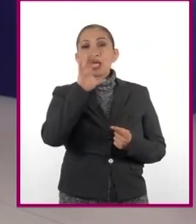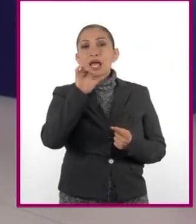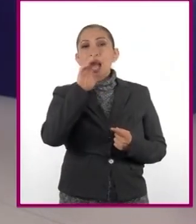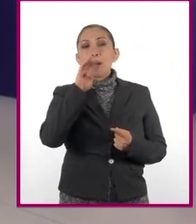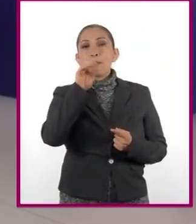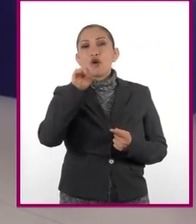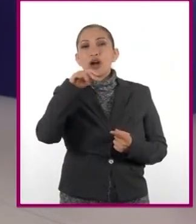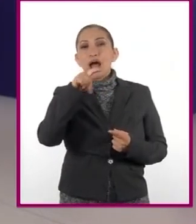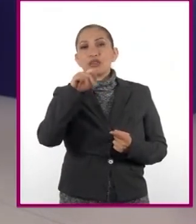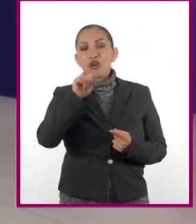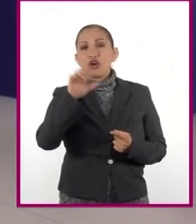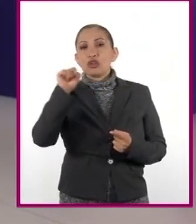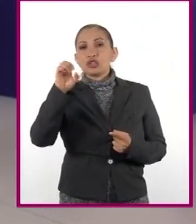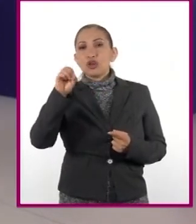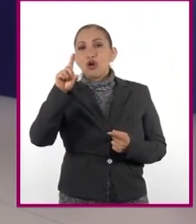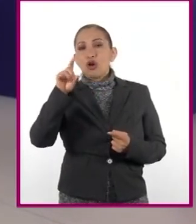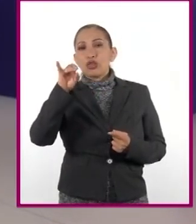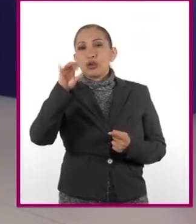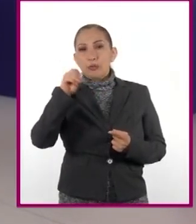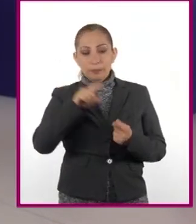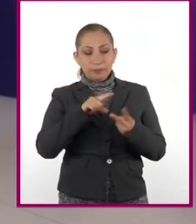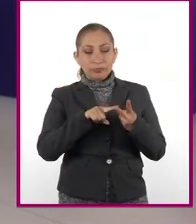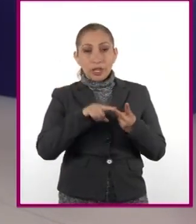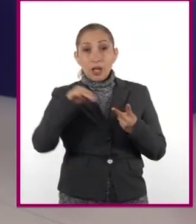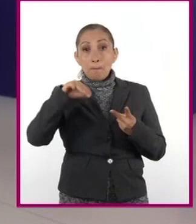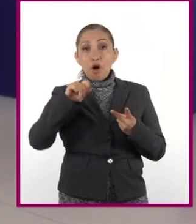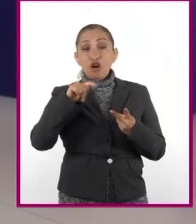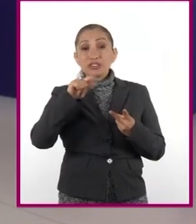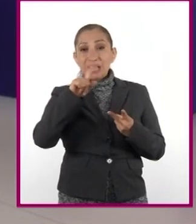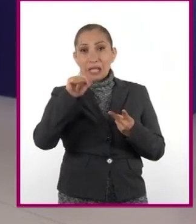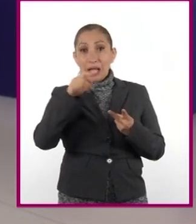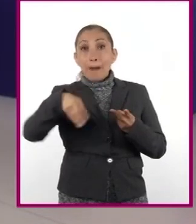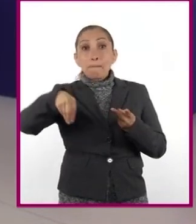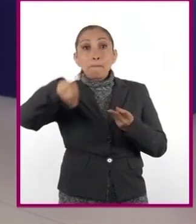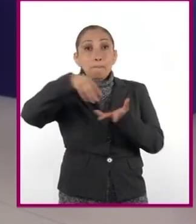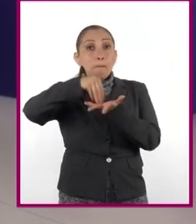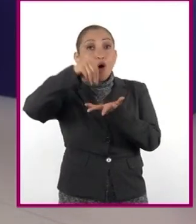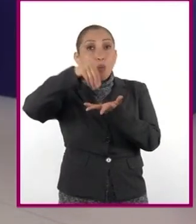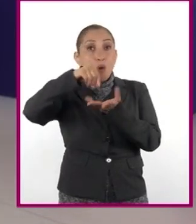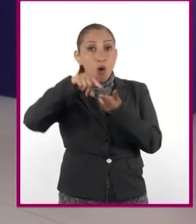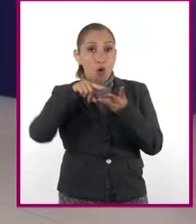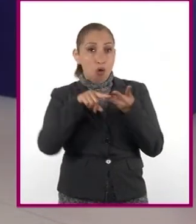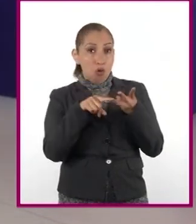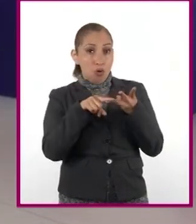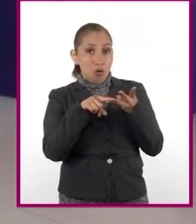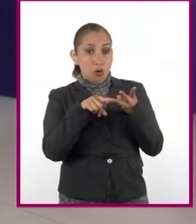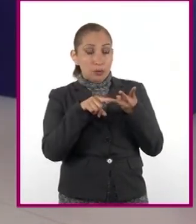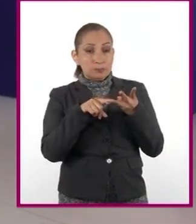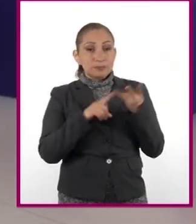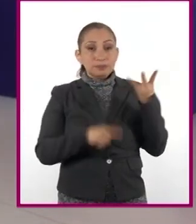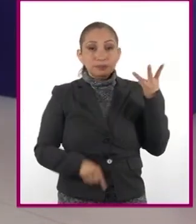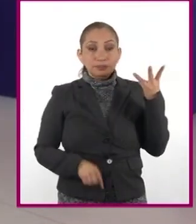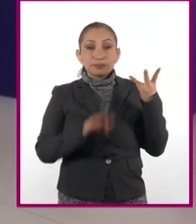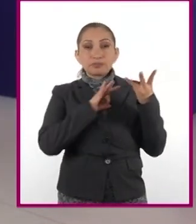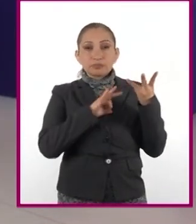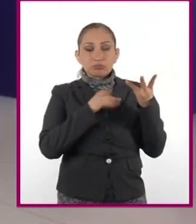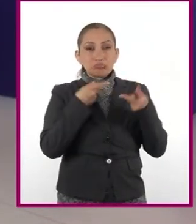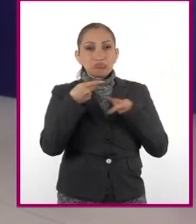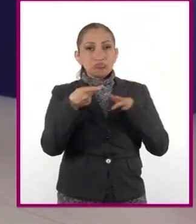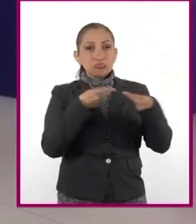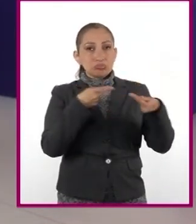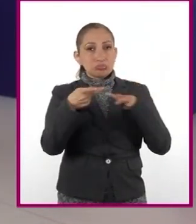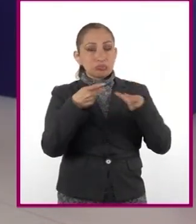bicarbonato de sodio y mostaza en polvo, gracias maestra, y mostaza en polvo, podemos